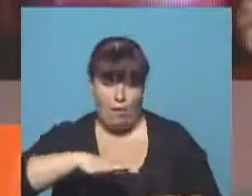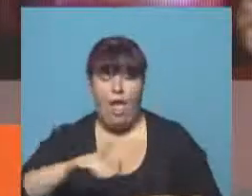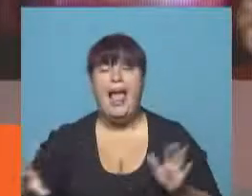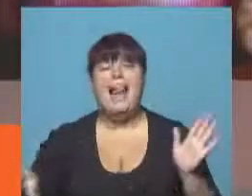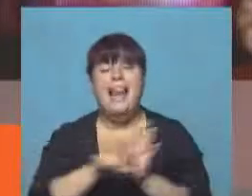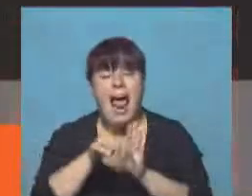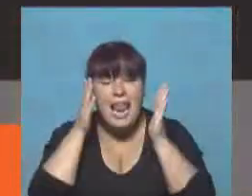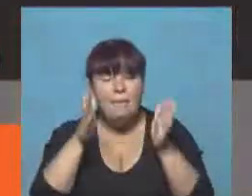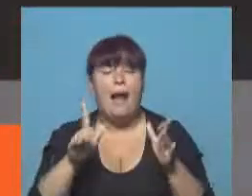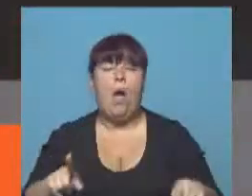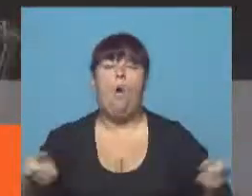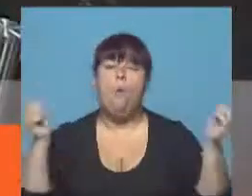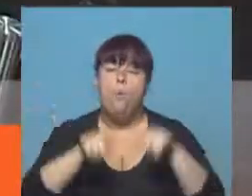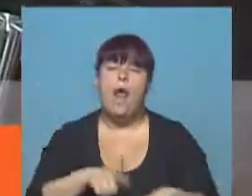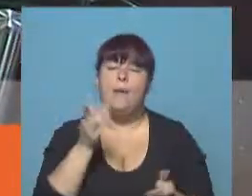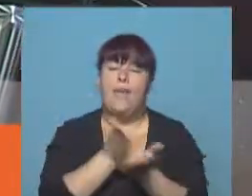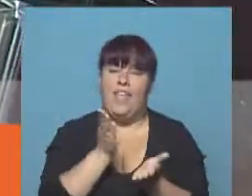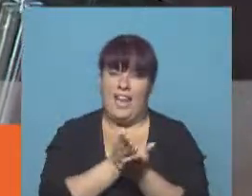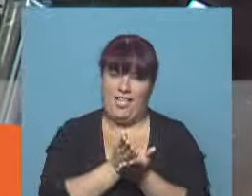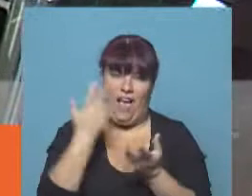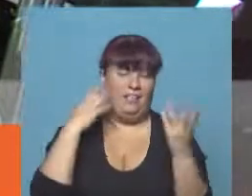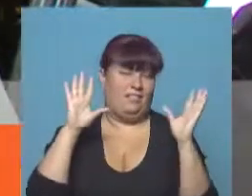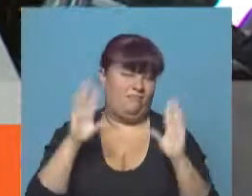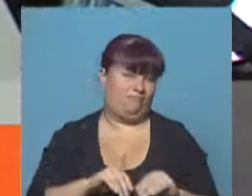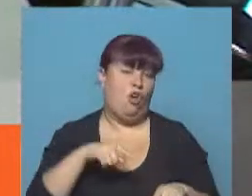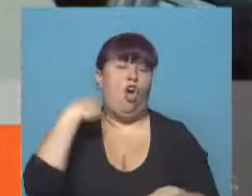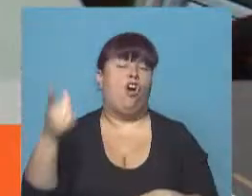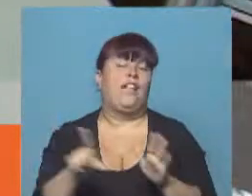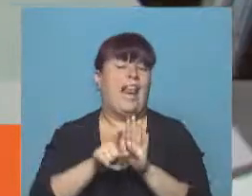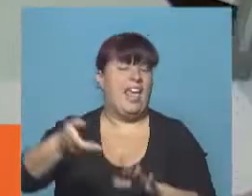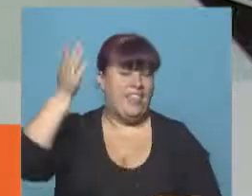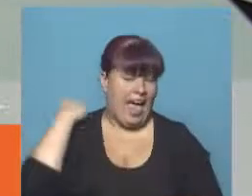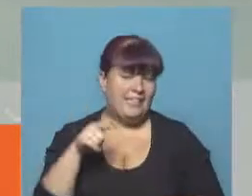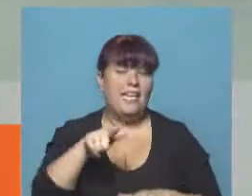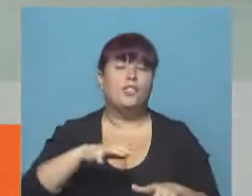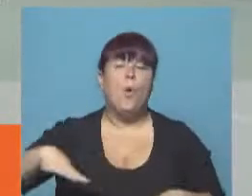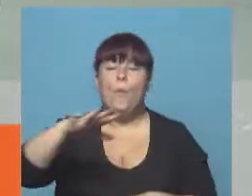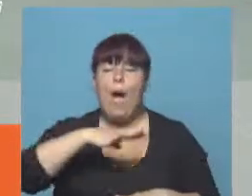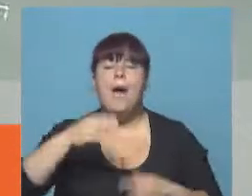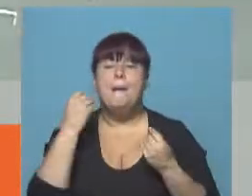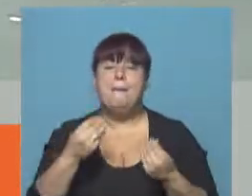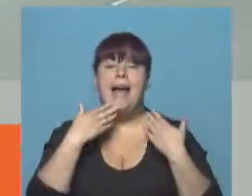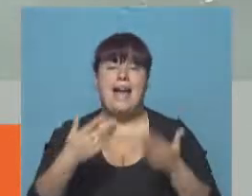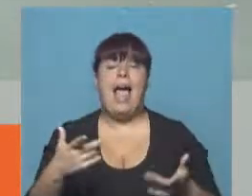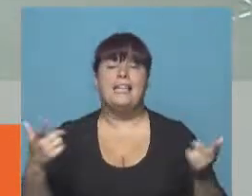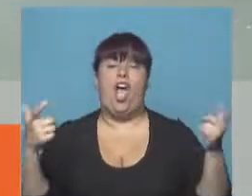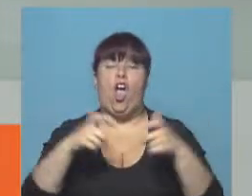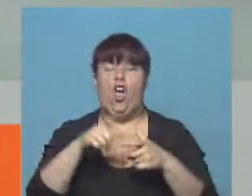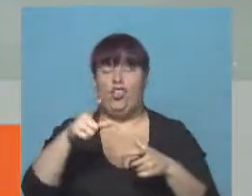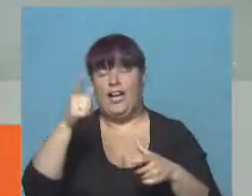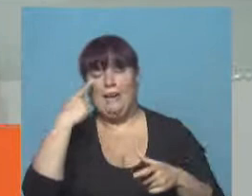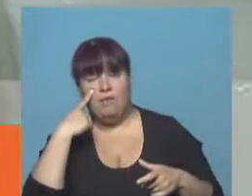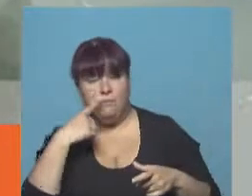ley apunta a devolverle la facultad que perdió por otra legislación anterior, a esos municipios para que a través de sus consejos deliberantes,